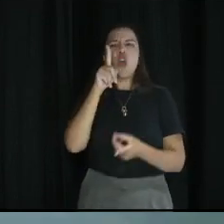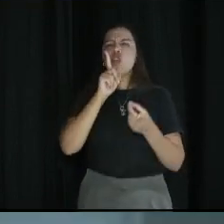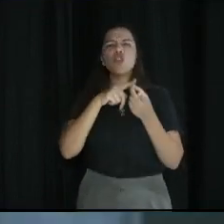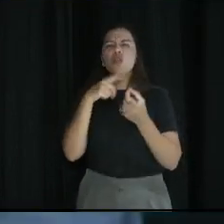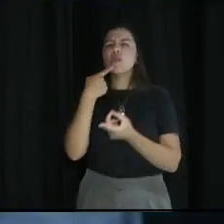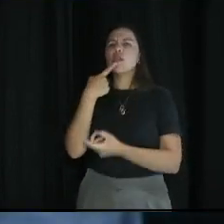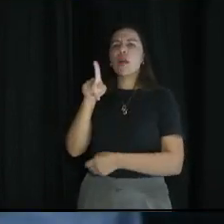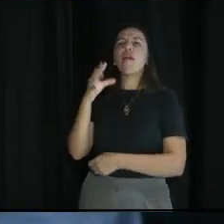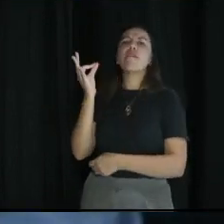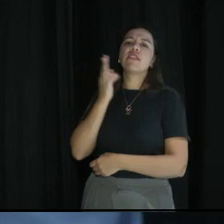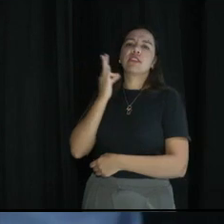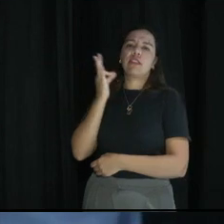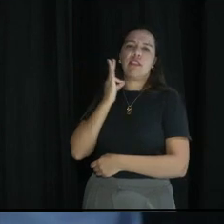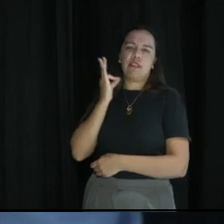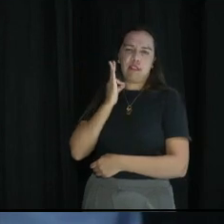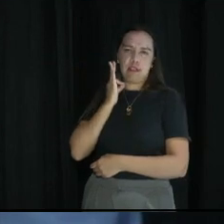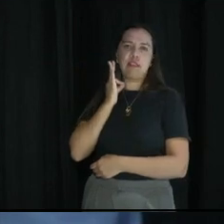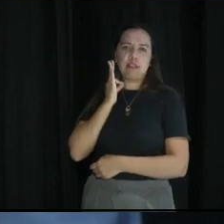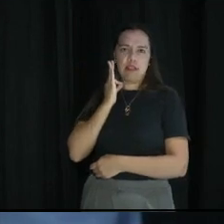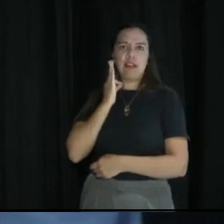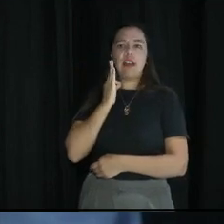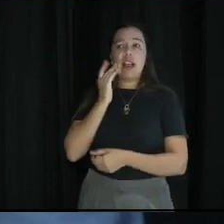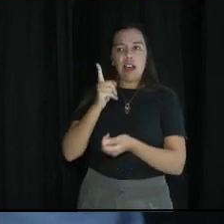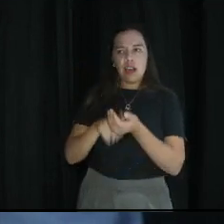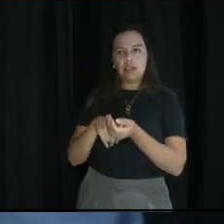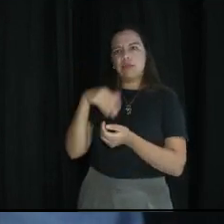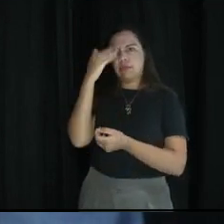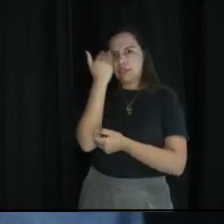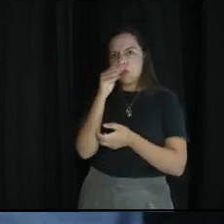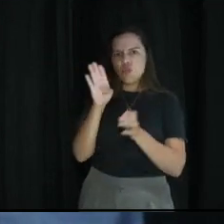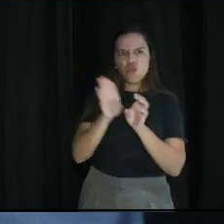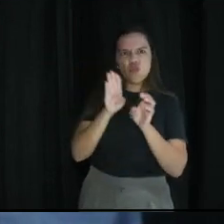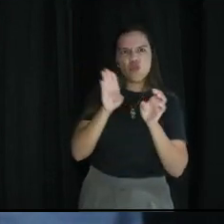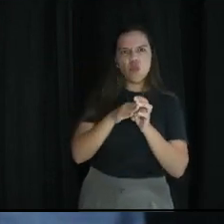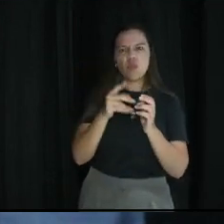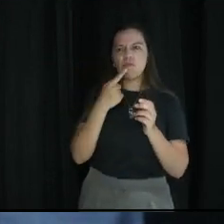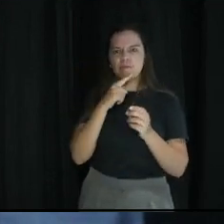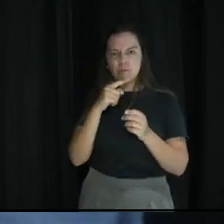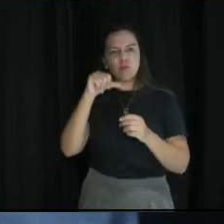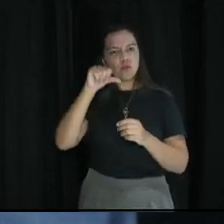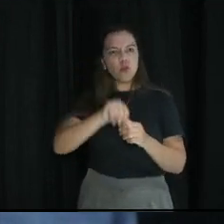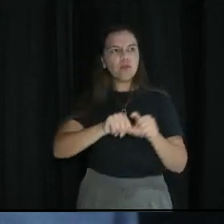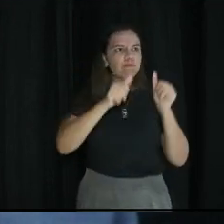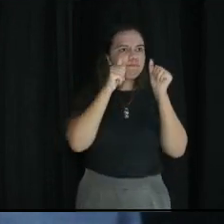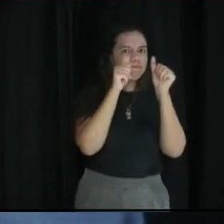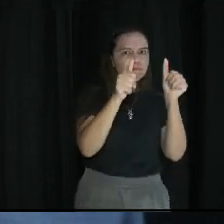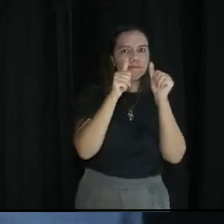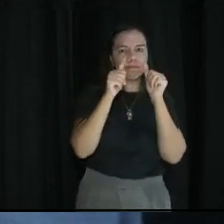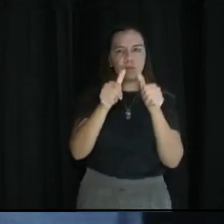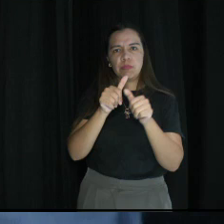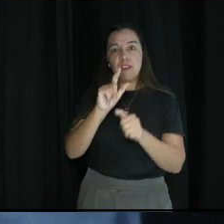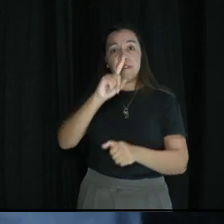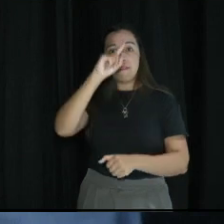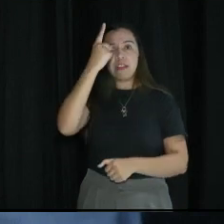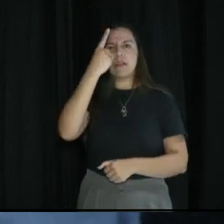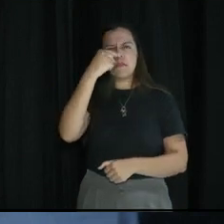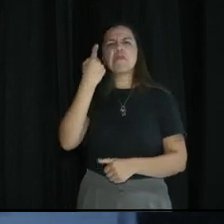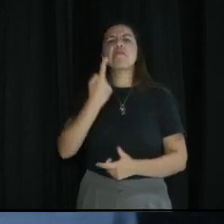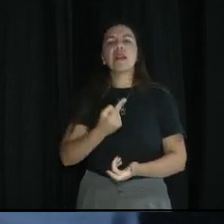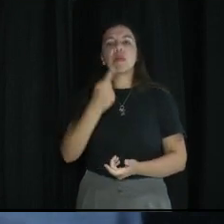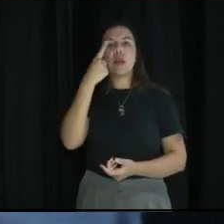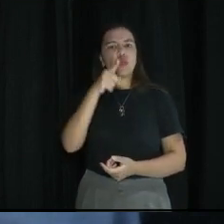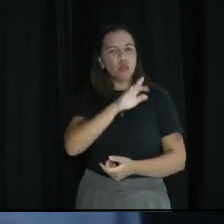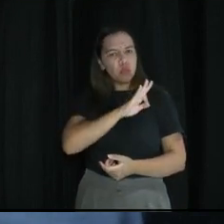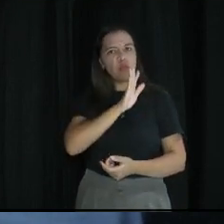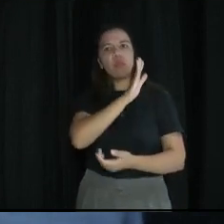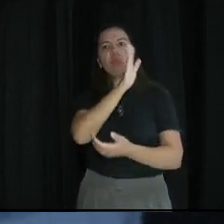regionales. Actualmente tenemos otros mecanismos que pueden agilizar este tipo de denuncia y puede ser más sencillo. ¿Para qué? Para que ustedes la puedan hacer desde